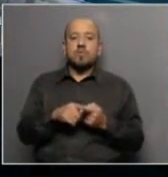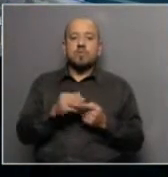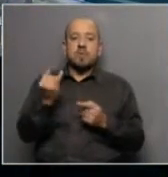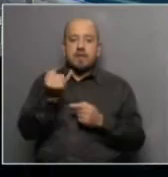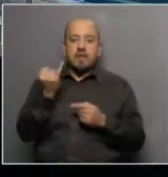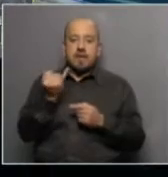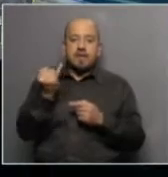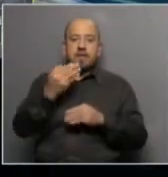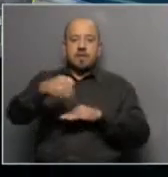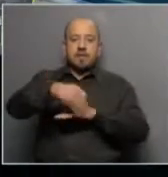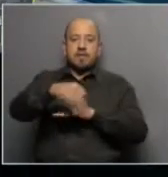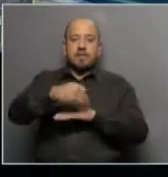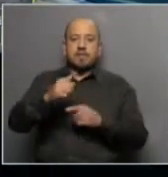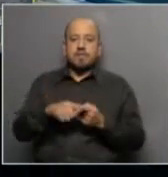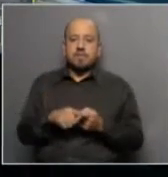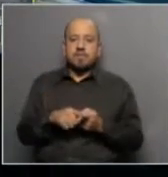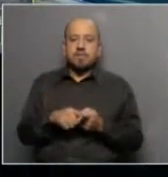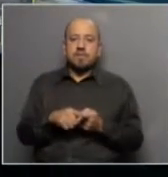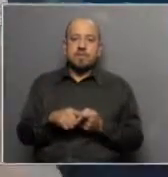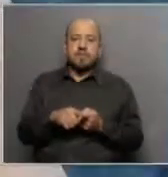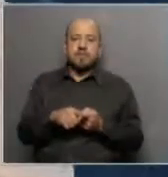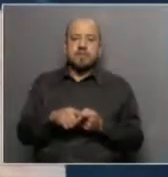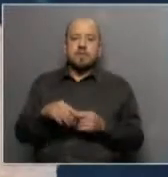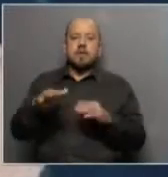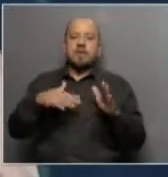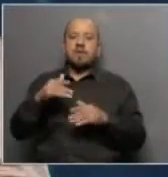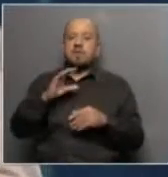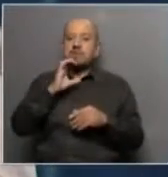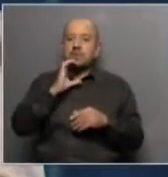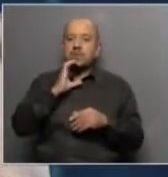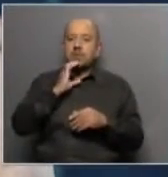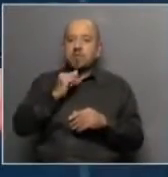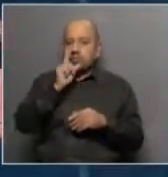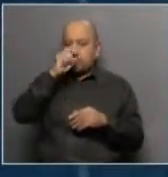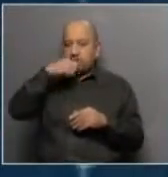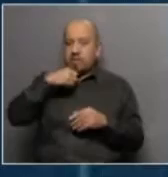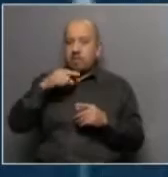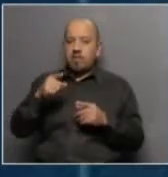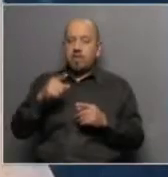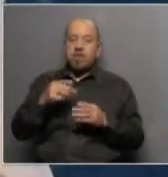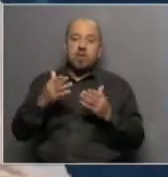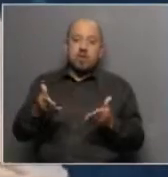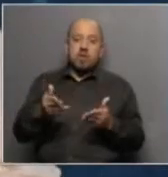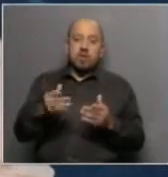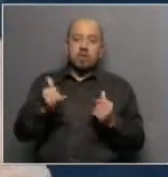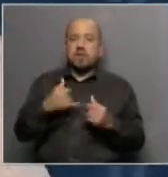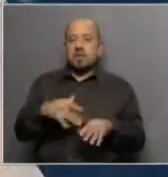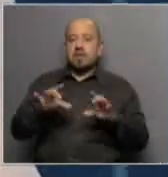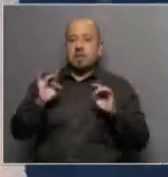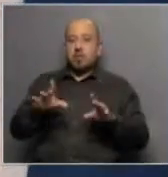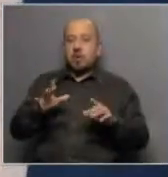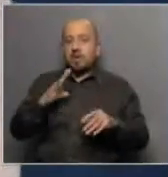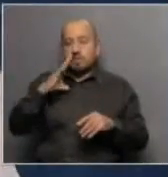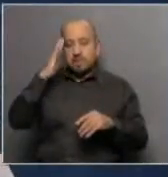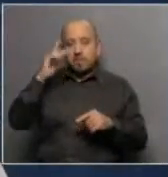Italia. Bueno, nos jactamos de esta... Hasta hacemos humor con esta división de Montevideo. Y es la verdad. Y lo hemos naturalizado y